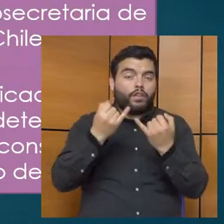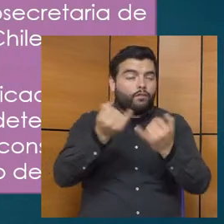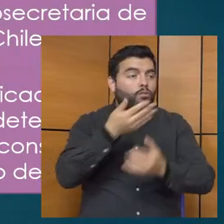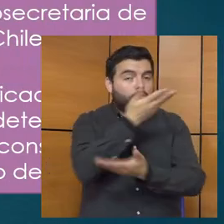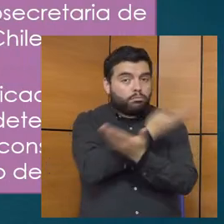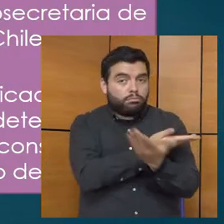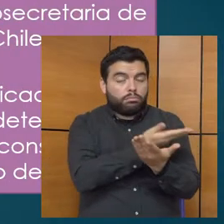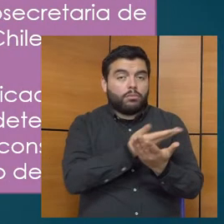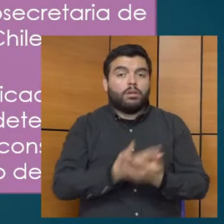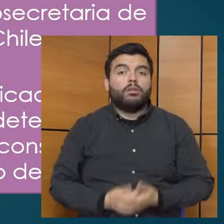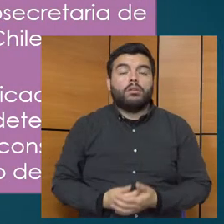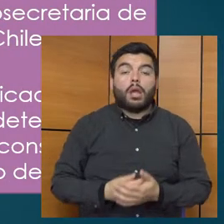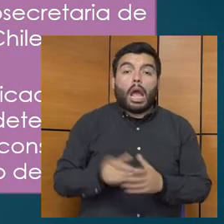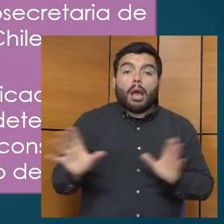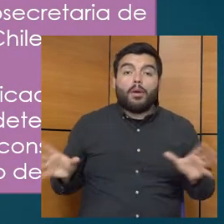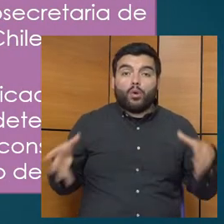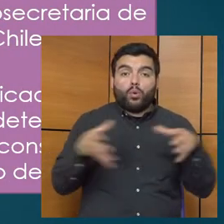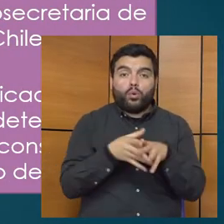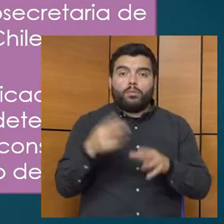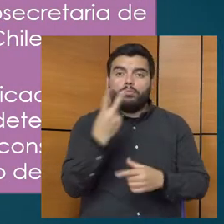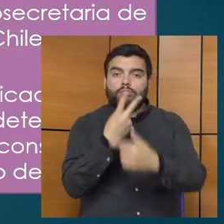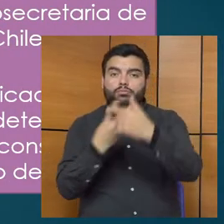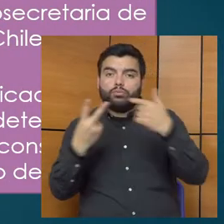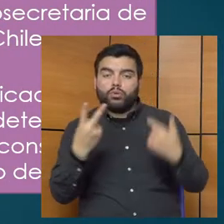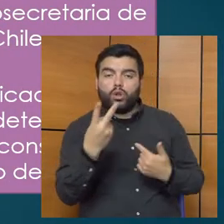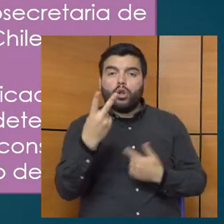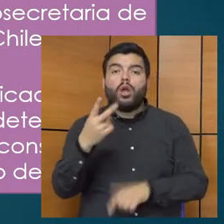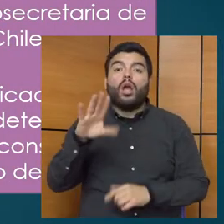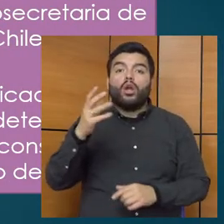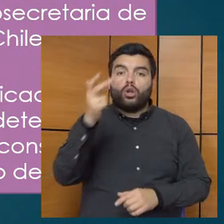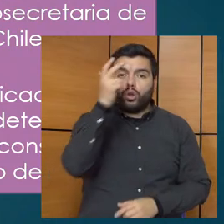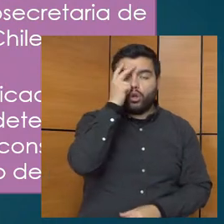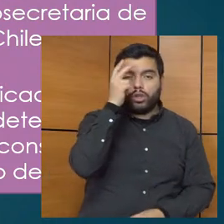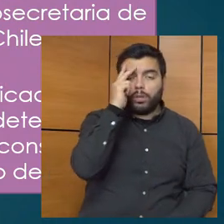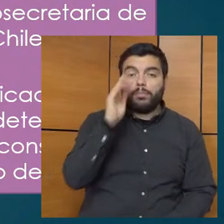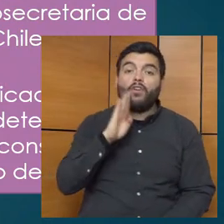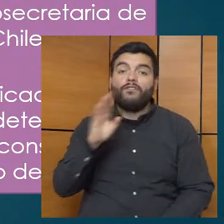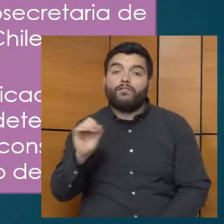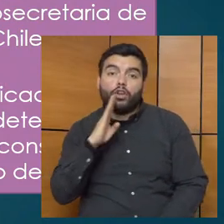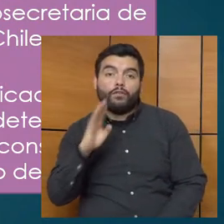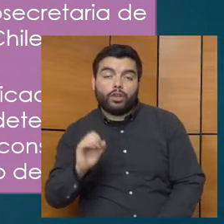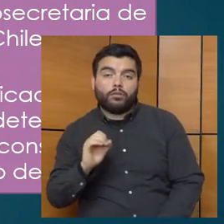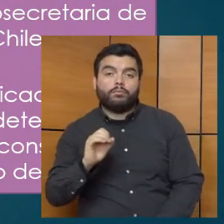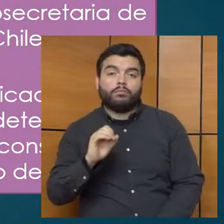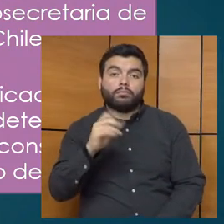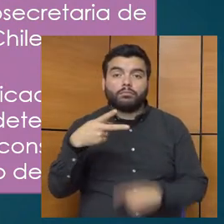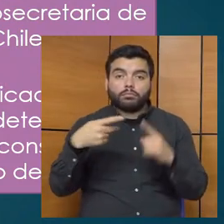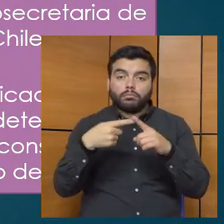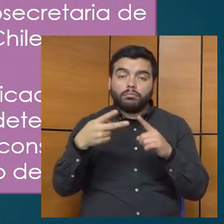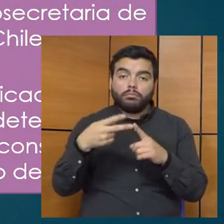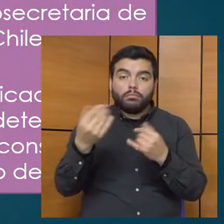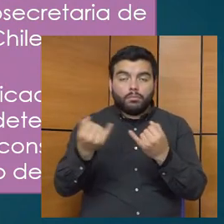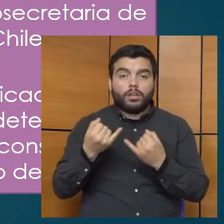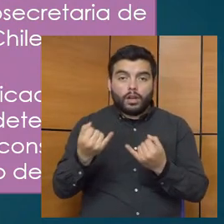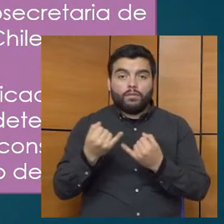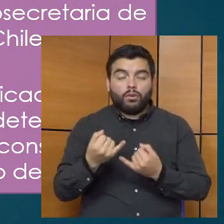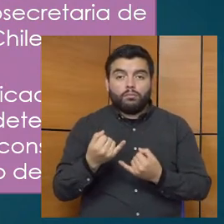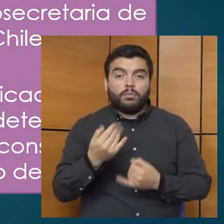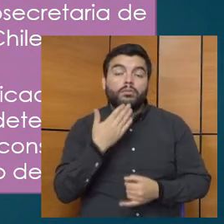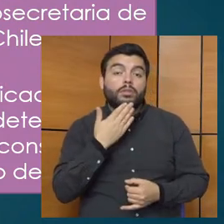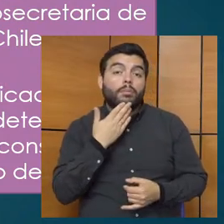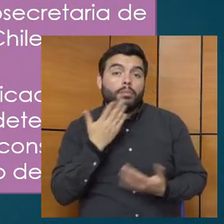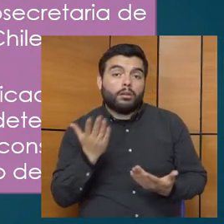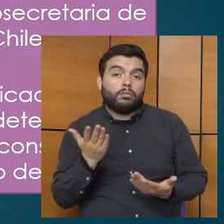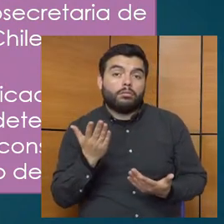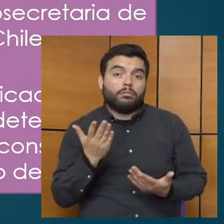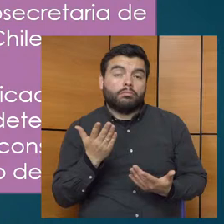usando el censo de población para las dos regiones de Coquimbo y Biobío. También se utilizó, para determinar la proporción, son